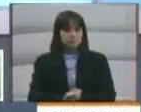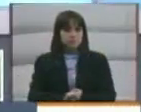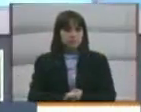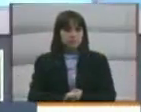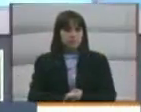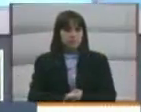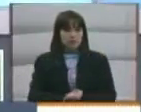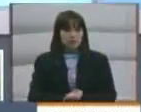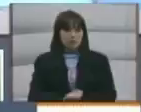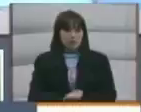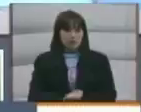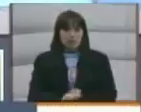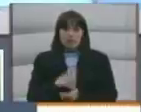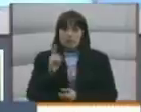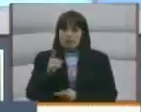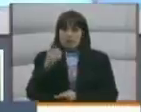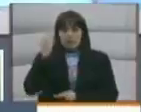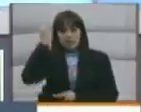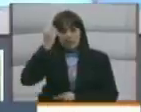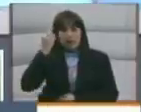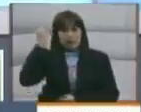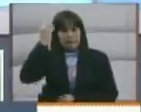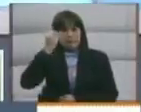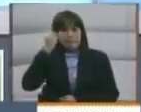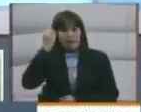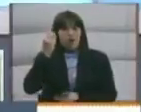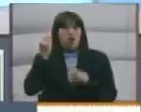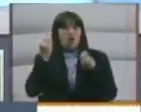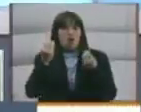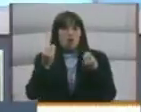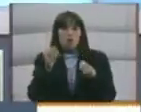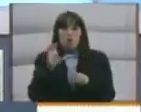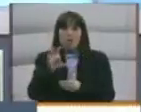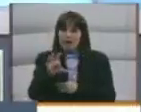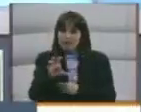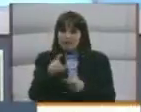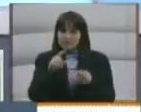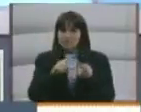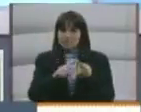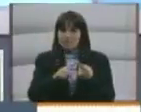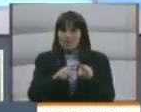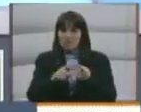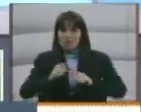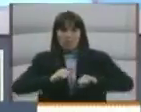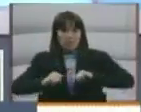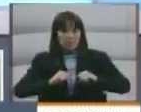Esto nos tiene que hacer reflexionar como país, pero también como movimiento político.